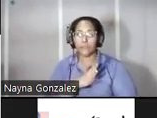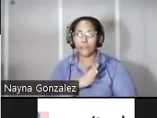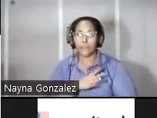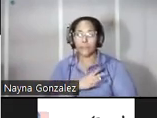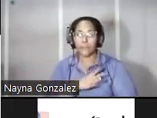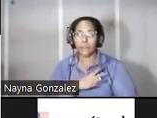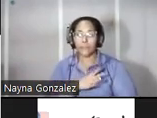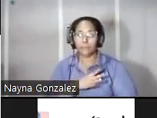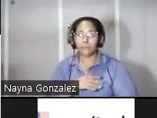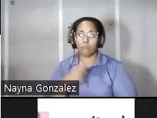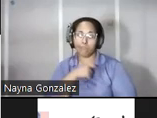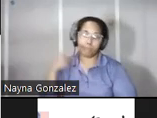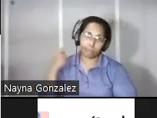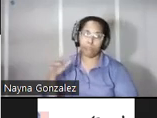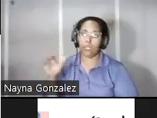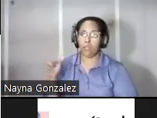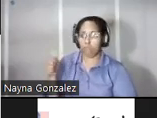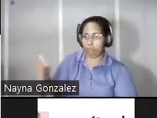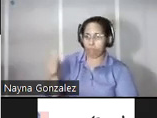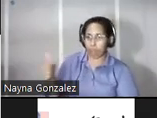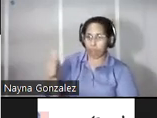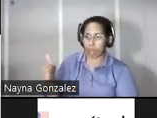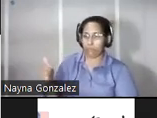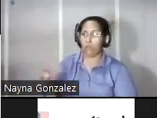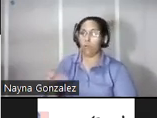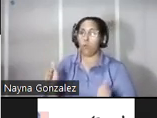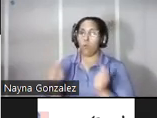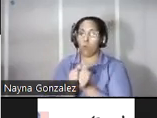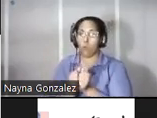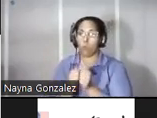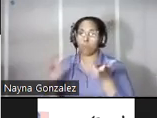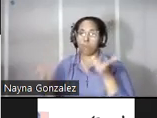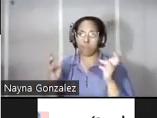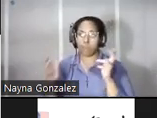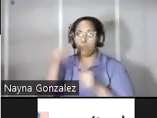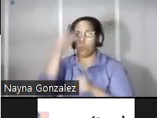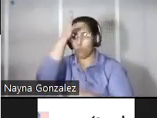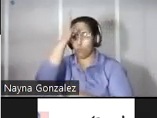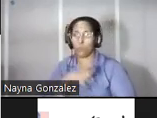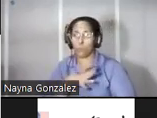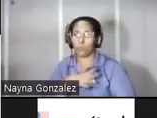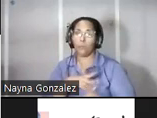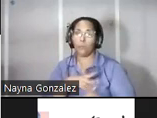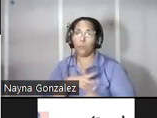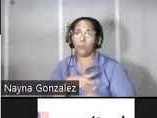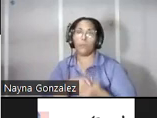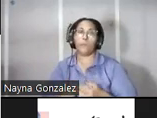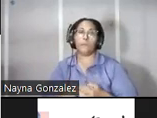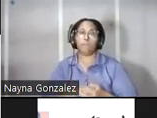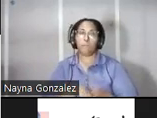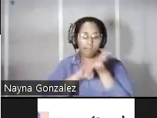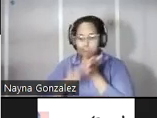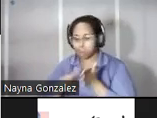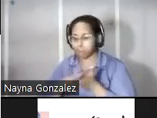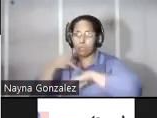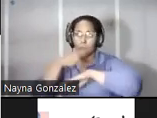al suicidio si se compara esa estadística con la de los hombres. Si nos referimos a un estudio que se hizo en Puerto